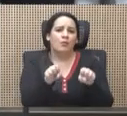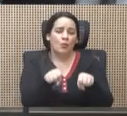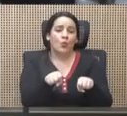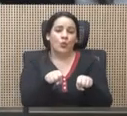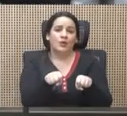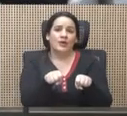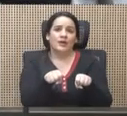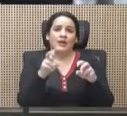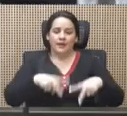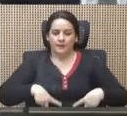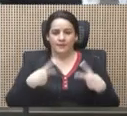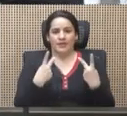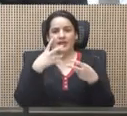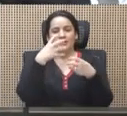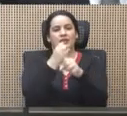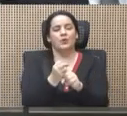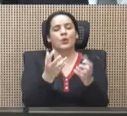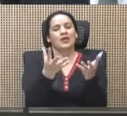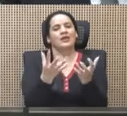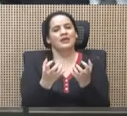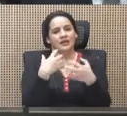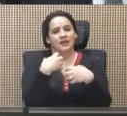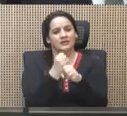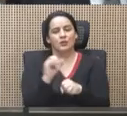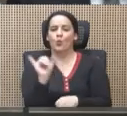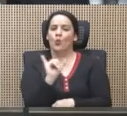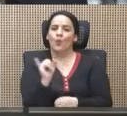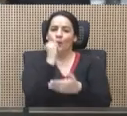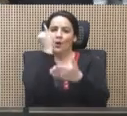en vida hacer lo que querían hacer como artistas.